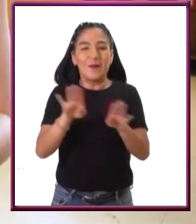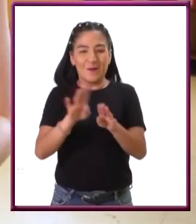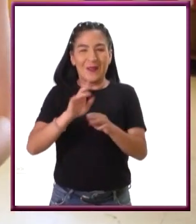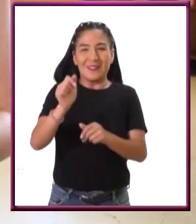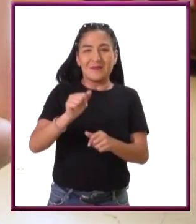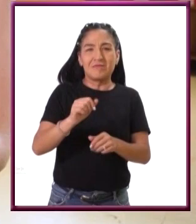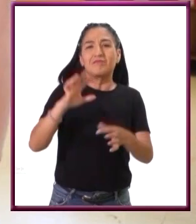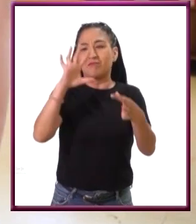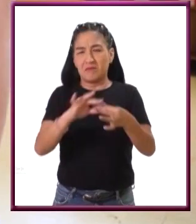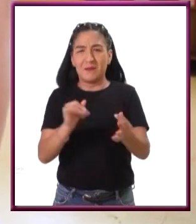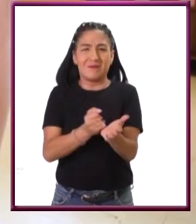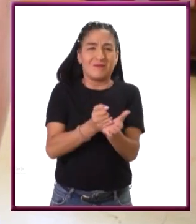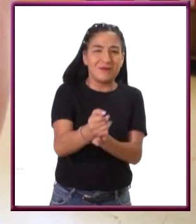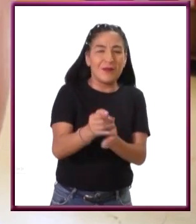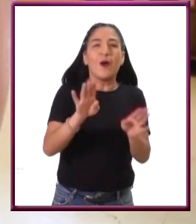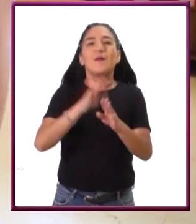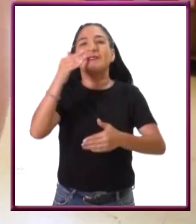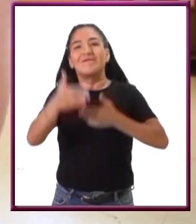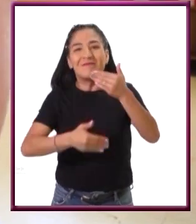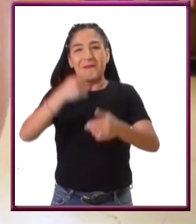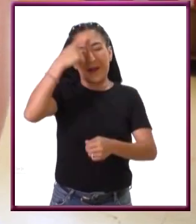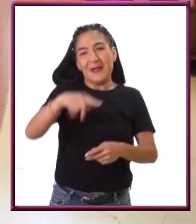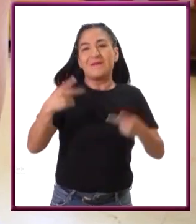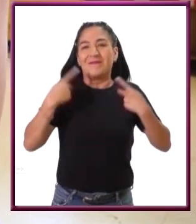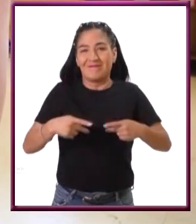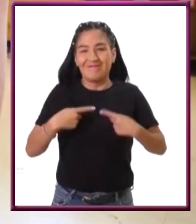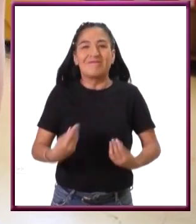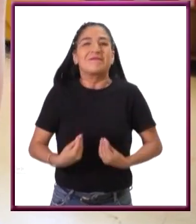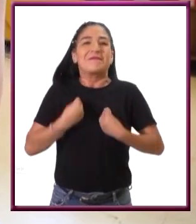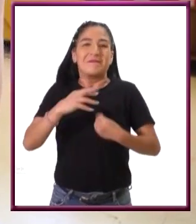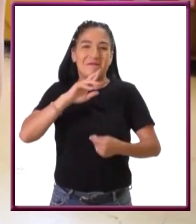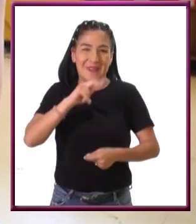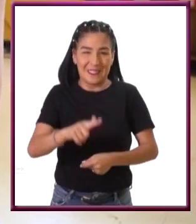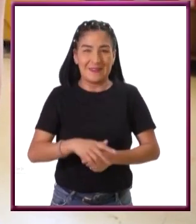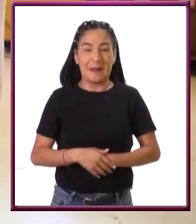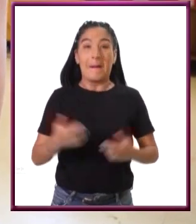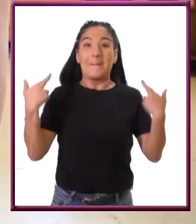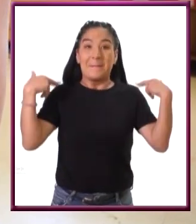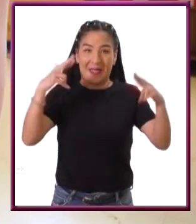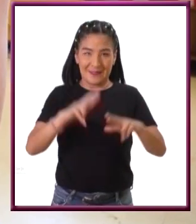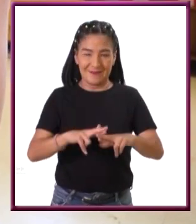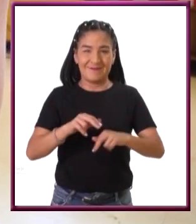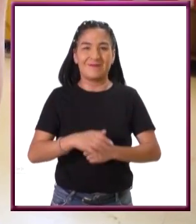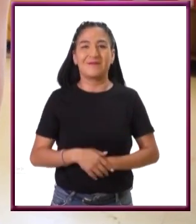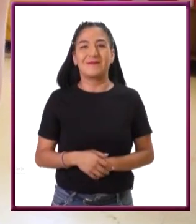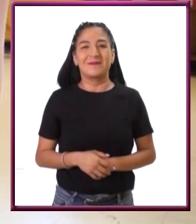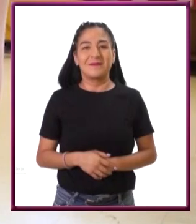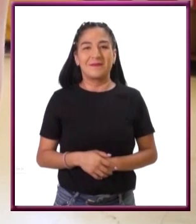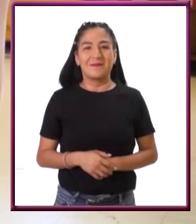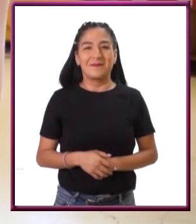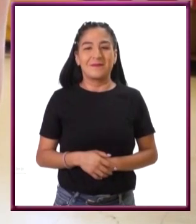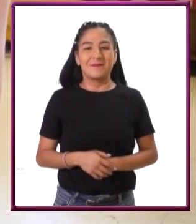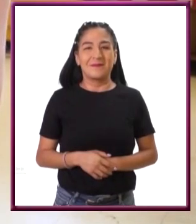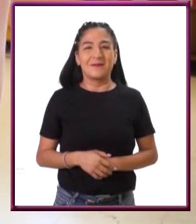con su actuar y su decisión hacen avanzar hacia mejores condiciones de vida. Maestros.